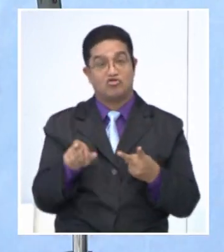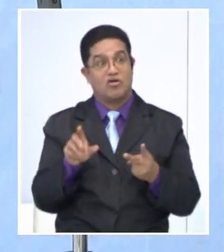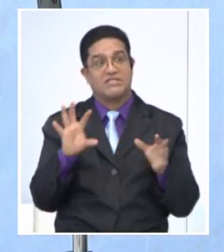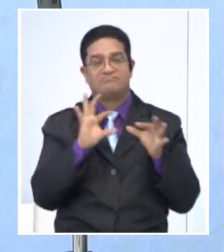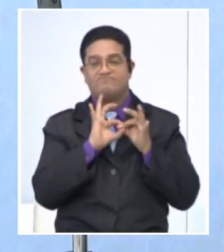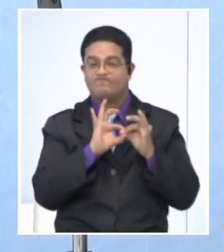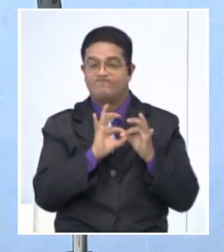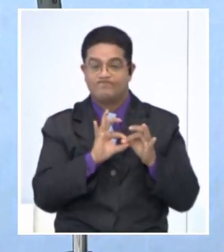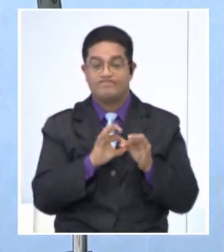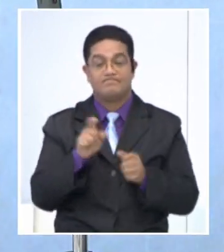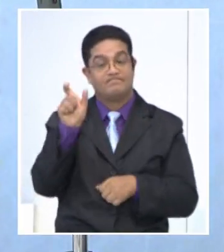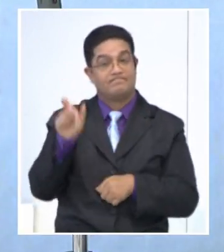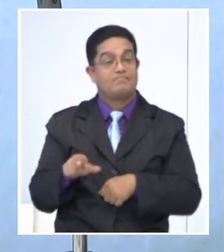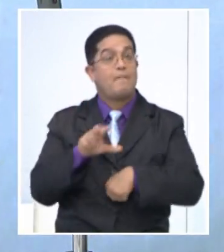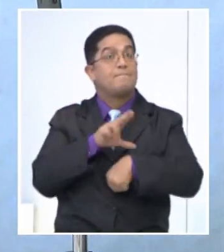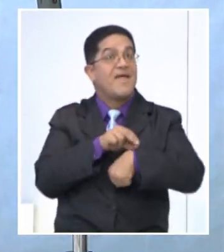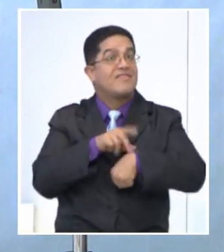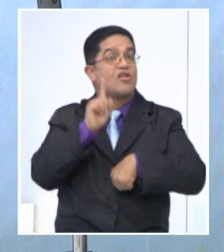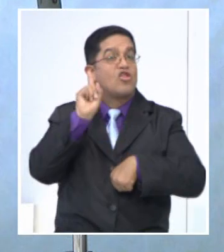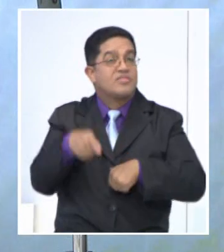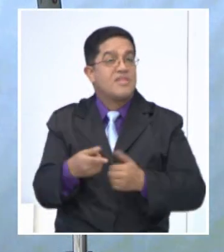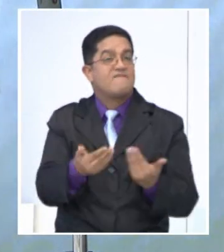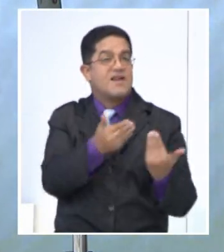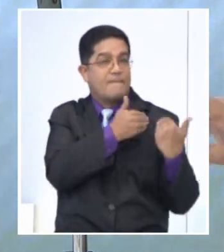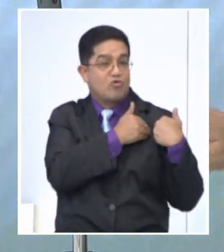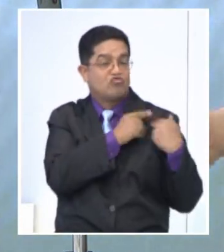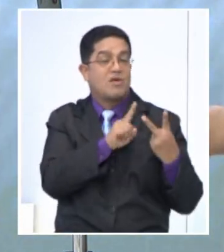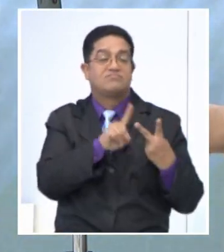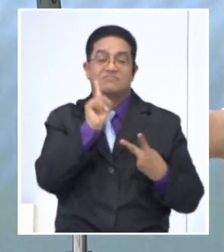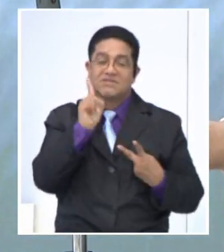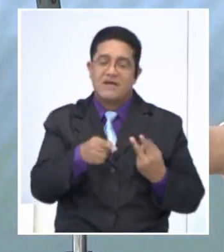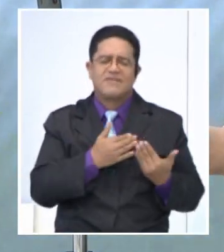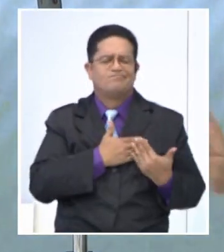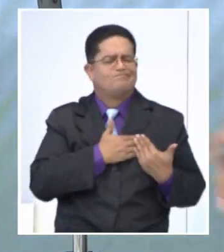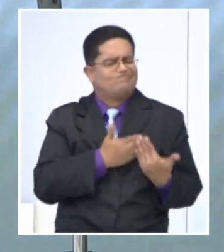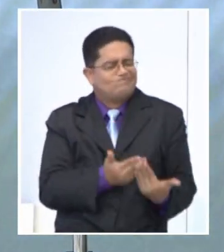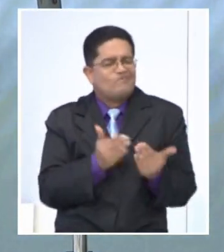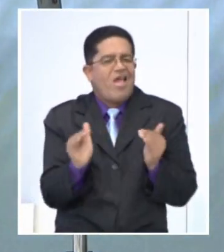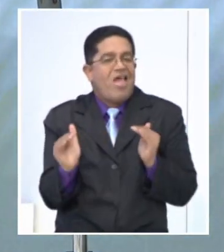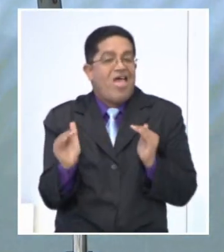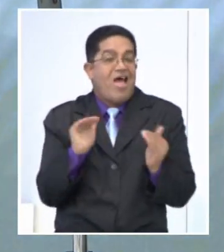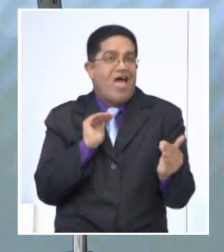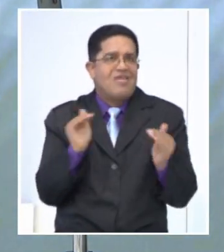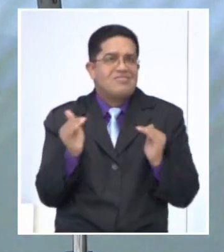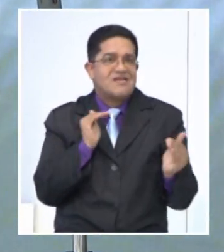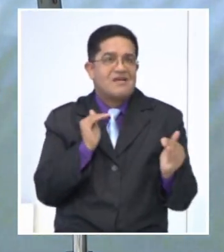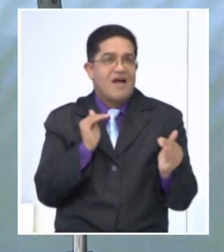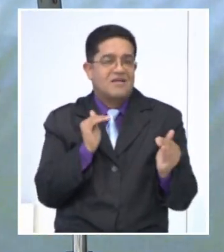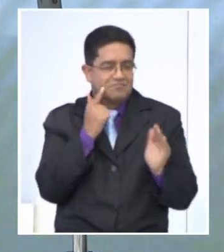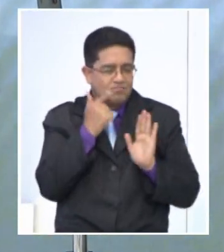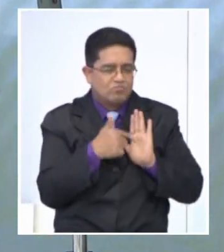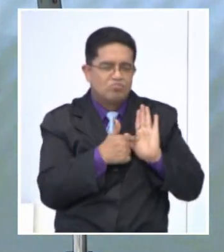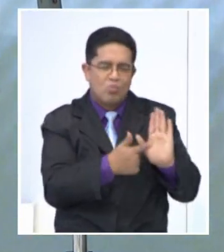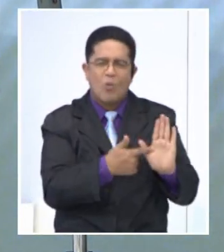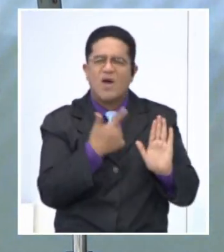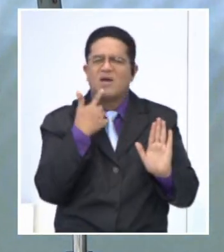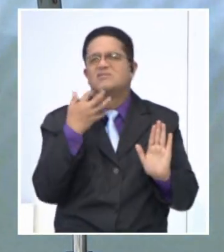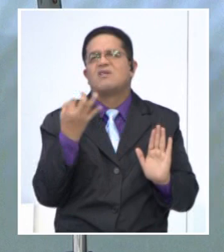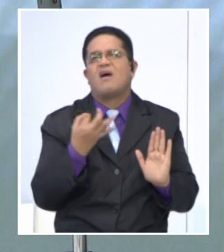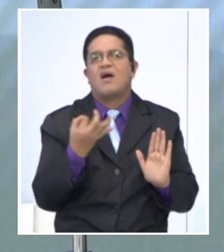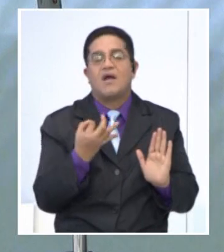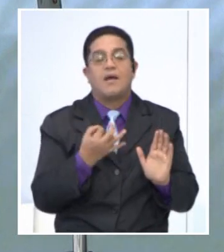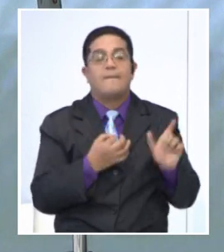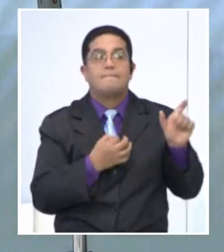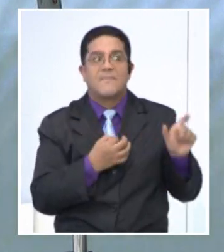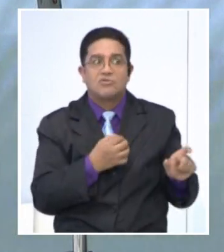ser responsable y tiene que tener una vocación y una ética médica que realmente demuestre que no porque el paciente le